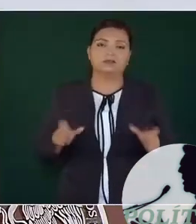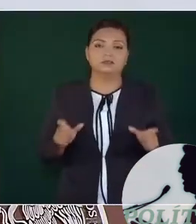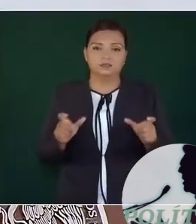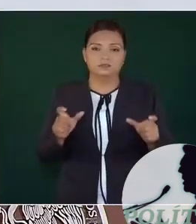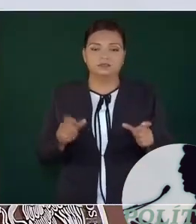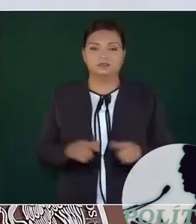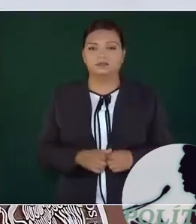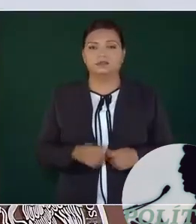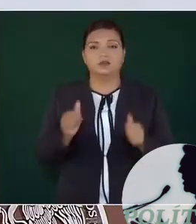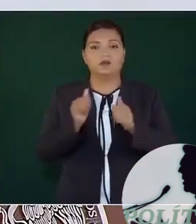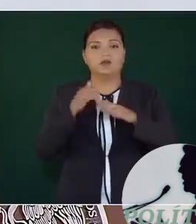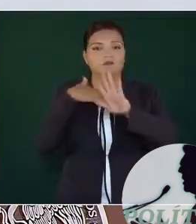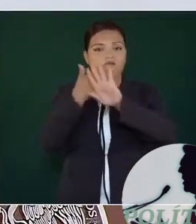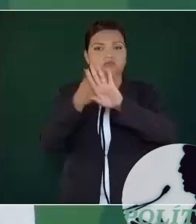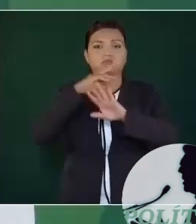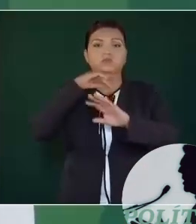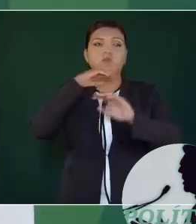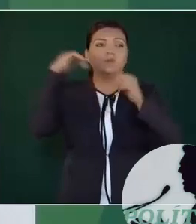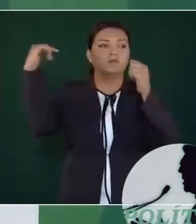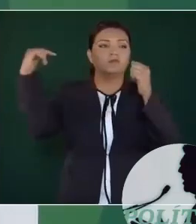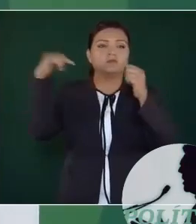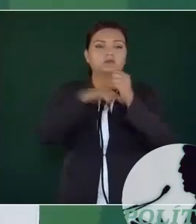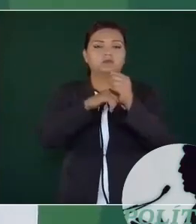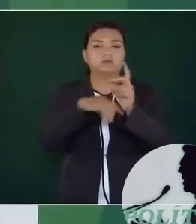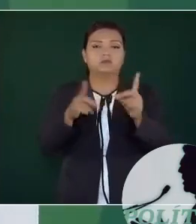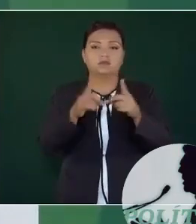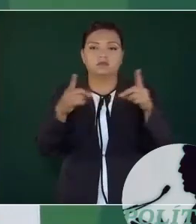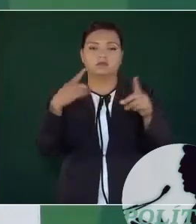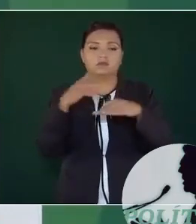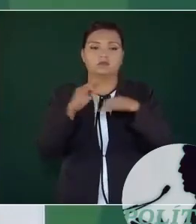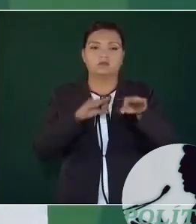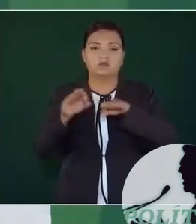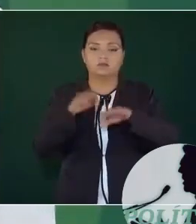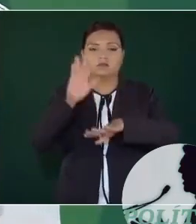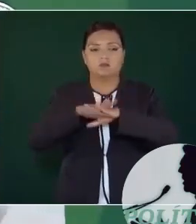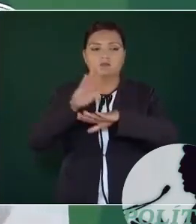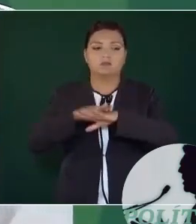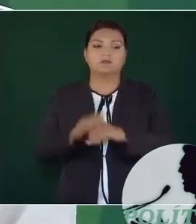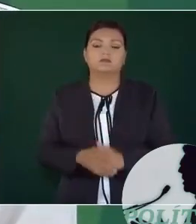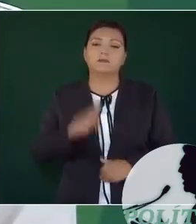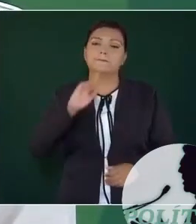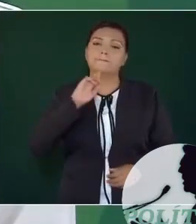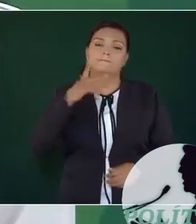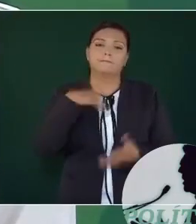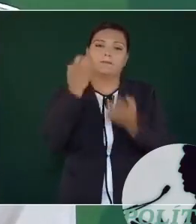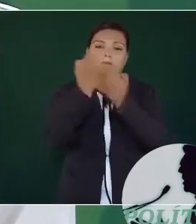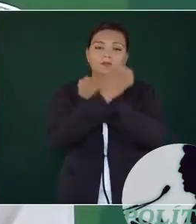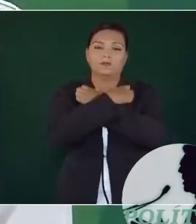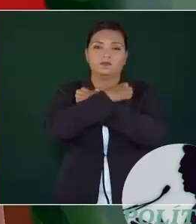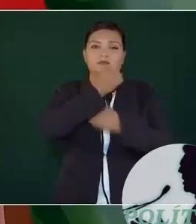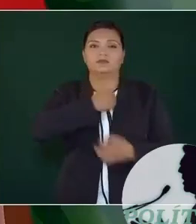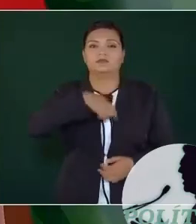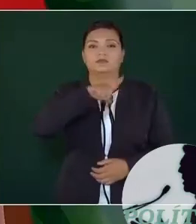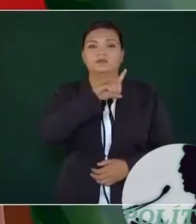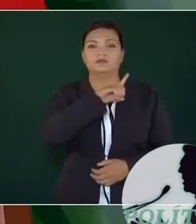seguridad, combaten la corrupción, desarrollan fuentes de empleo, mejoran la educación y la